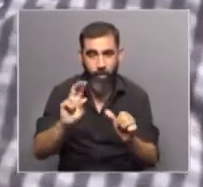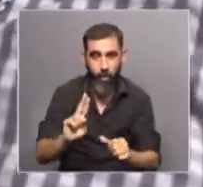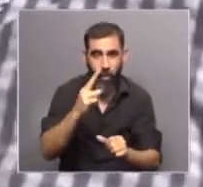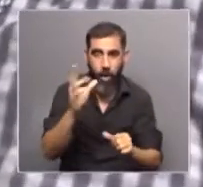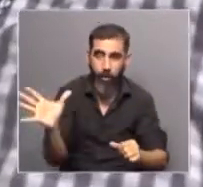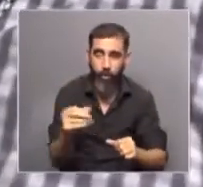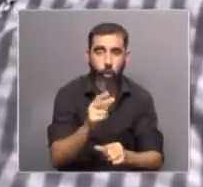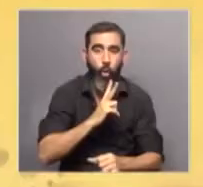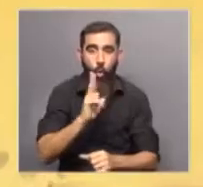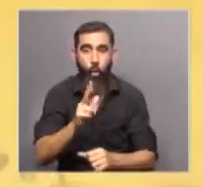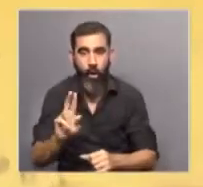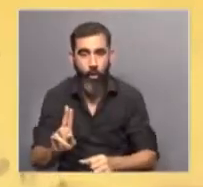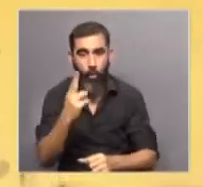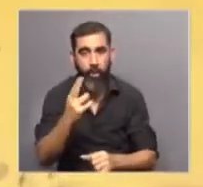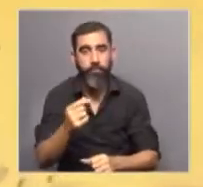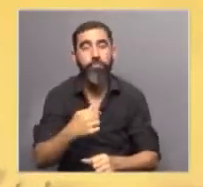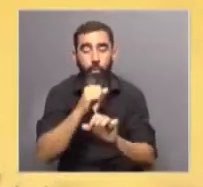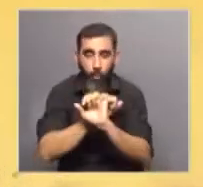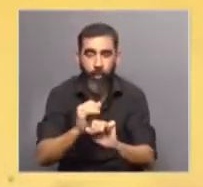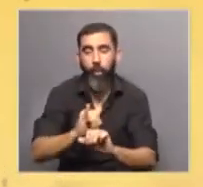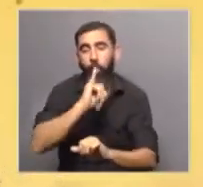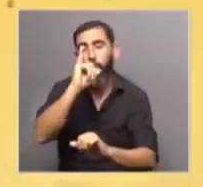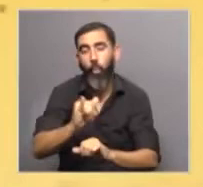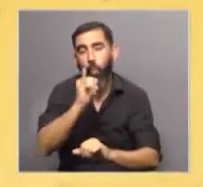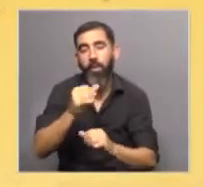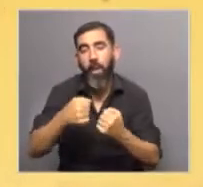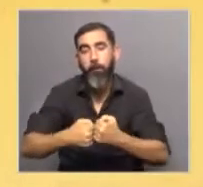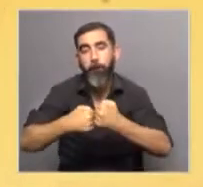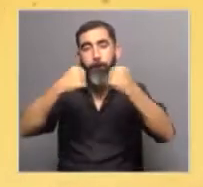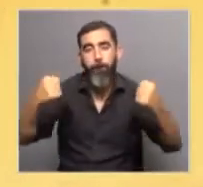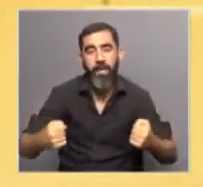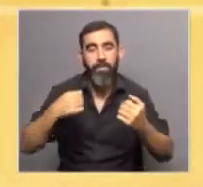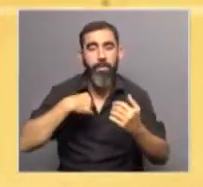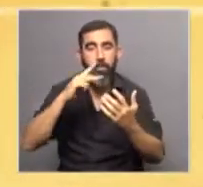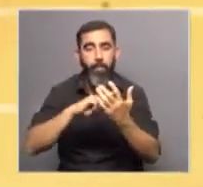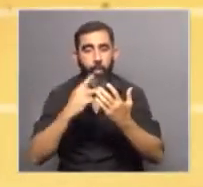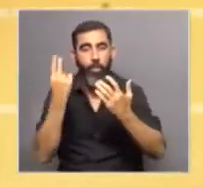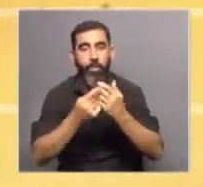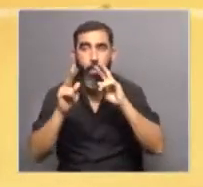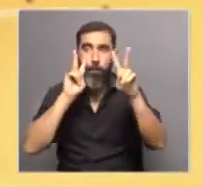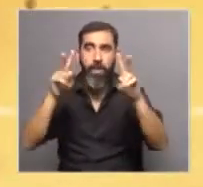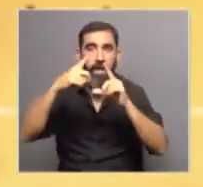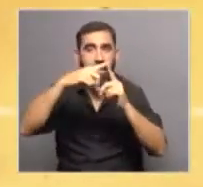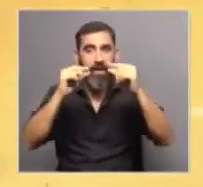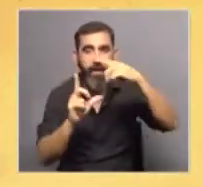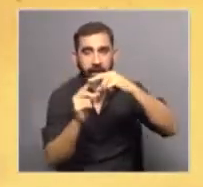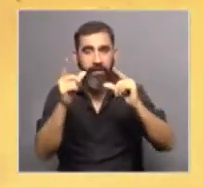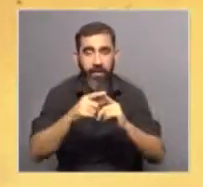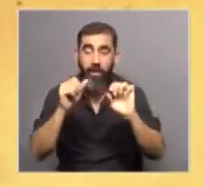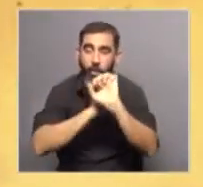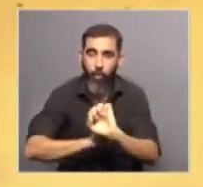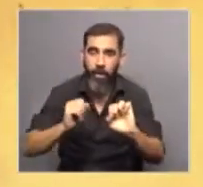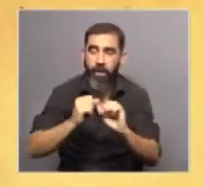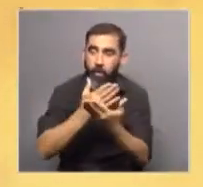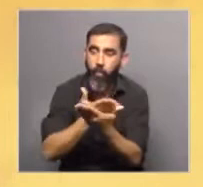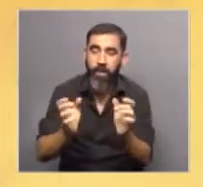a todos los hogares de nuestro país. Tuve la posibilidad de contar un poco más sobre mi proyecto Miradas Estrellas y tuve la chance de acercar